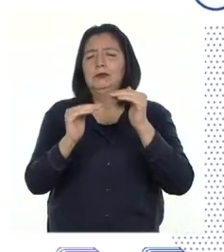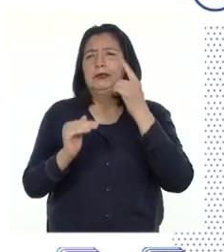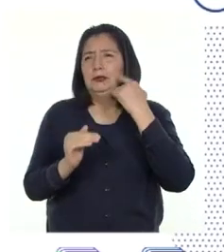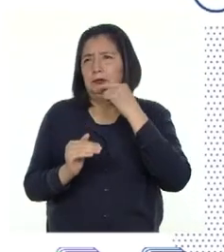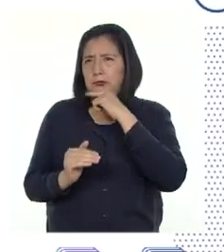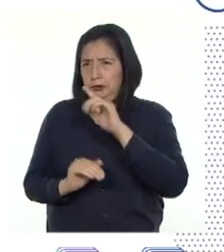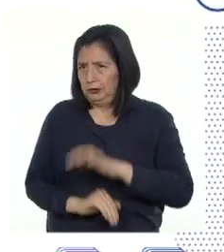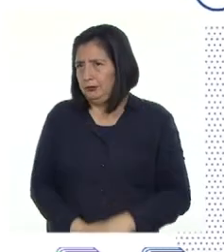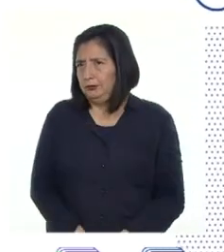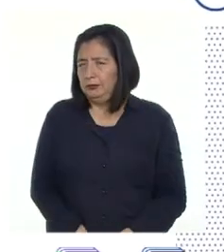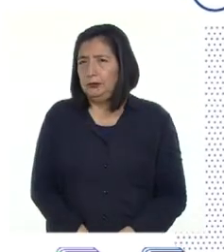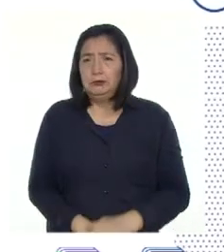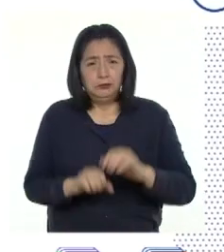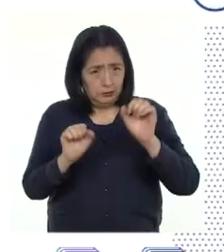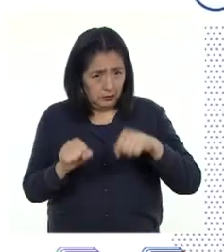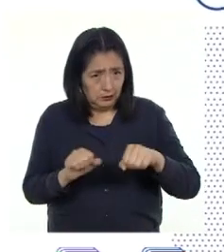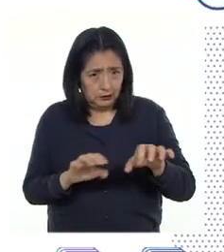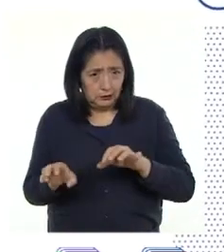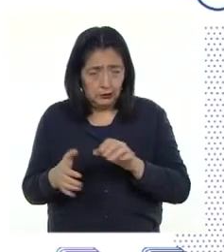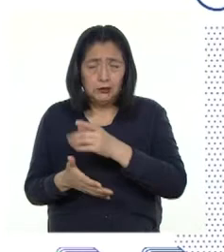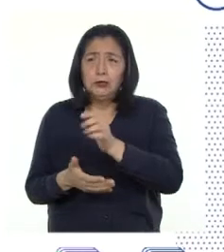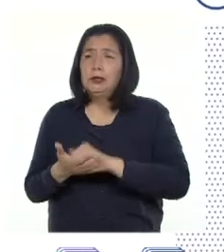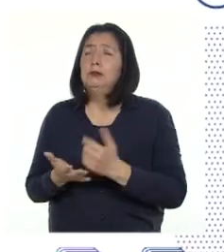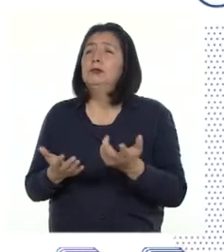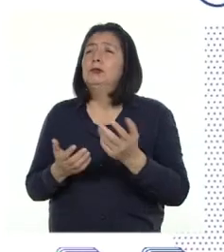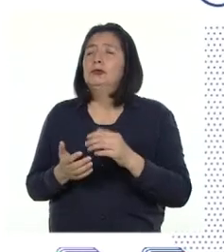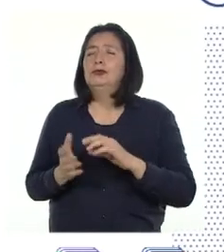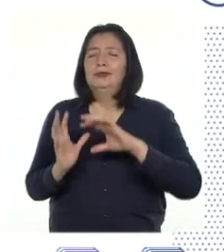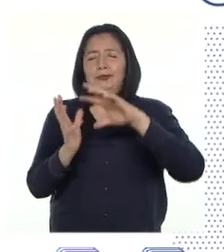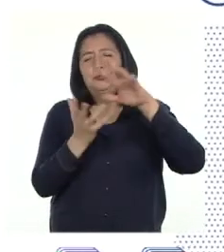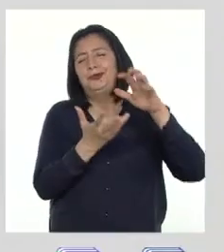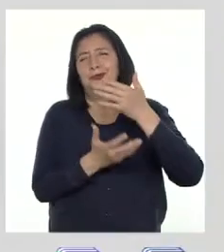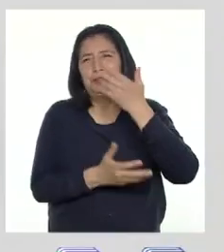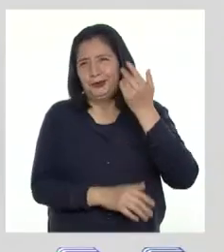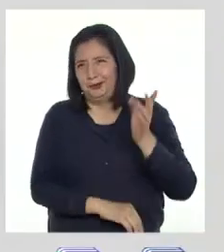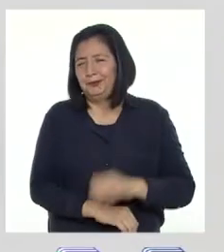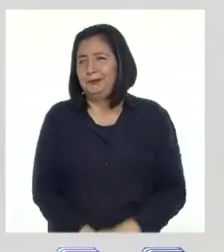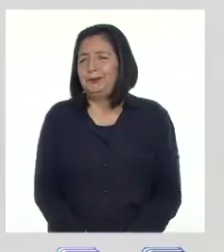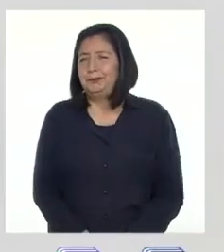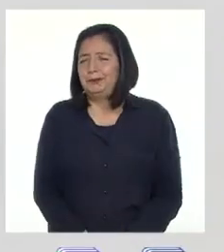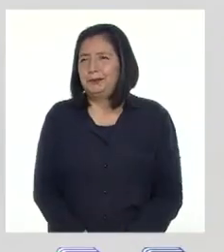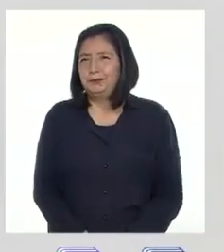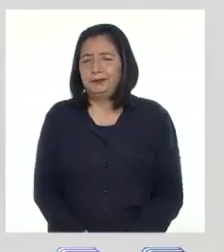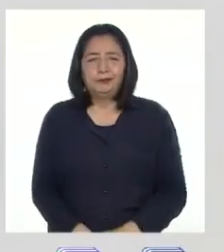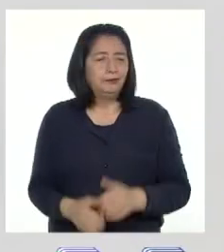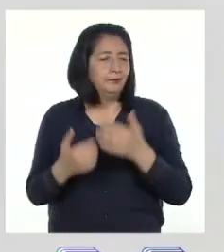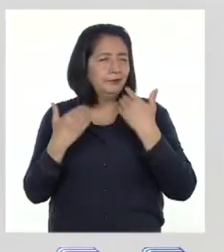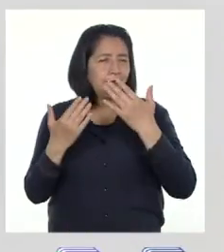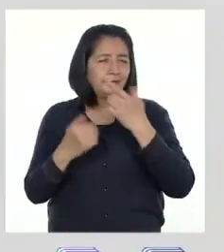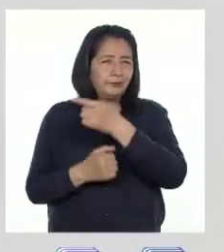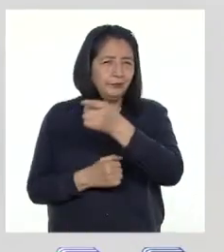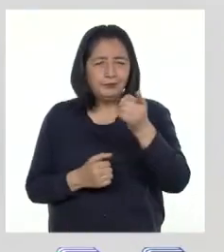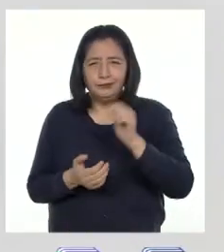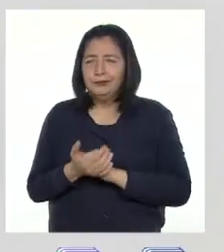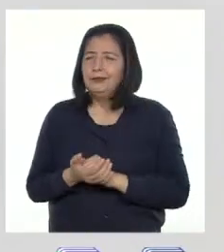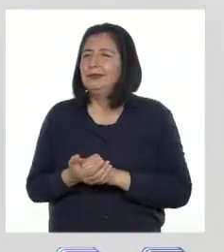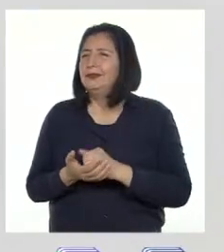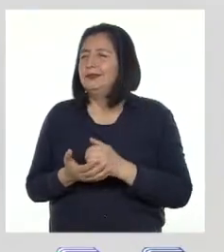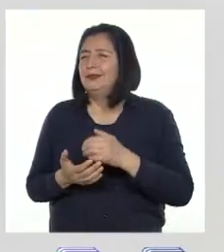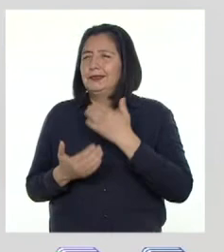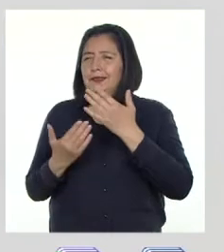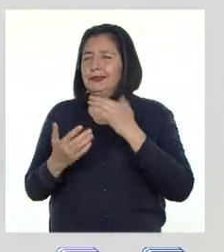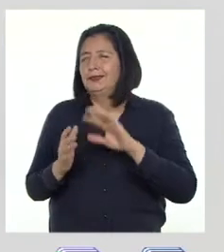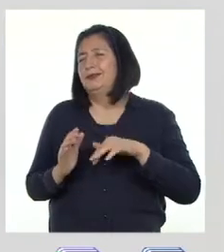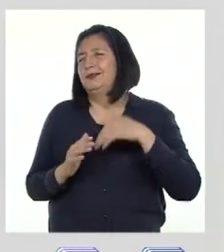para hombres y mujeres. Así estaremos construyendo un mundo mejor. Gracias por todo, chicas y chicos. Nos vemos en